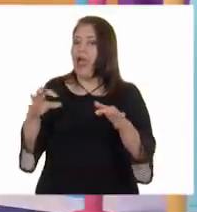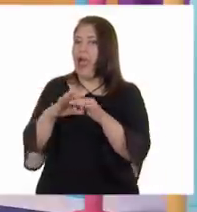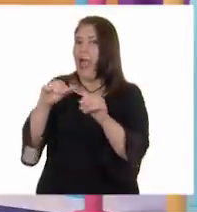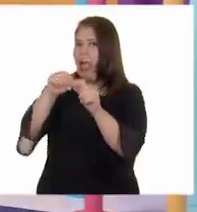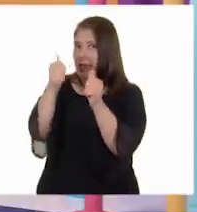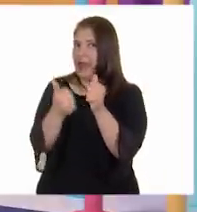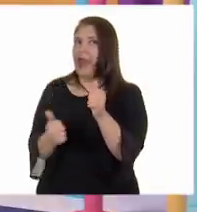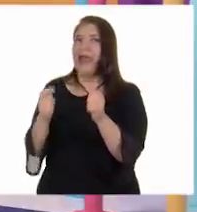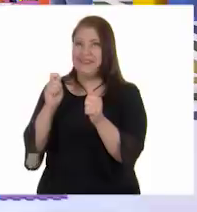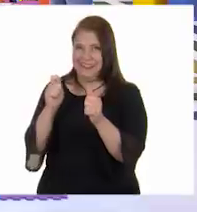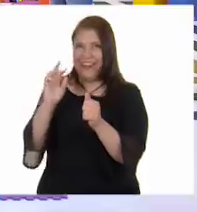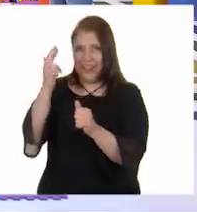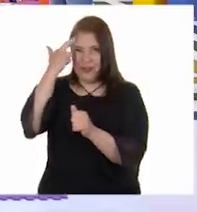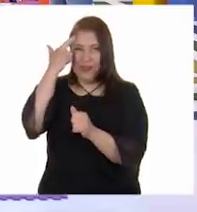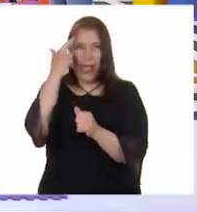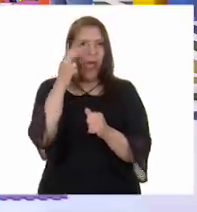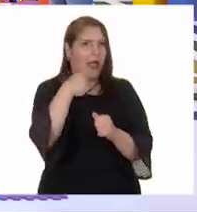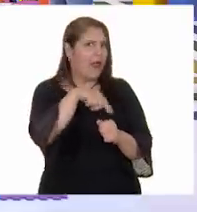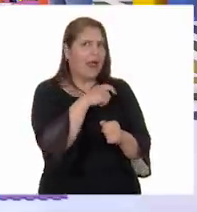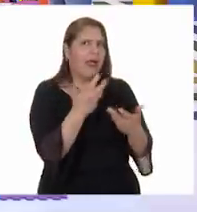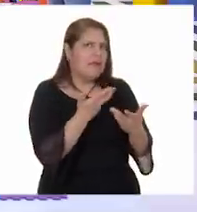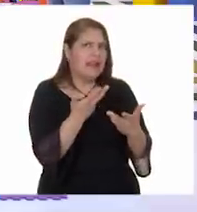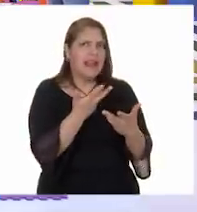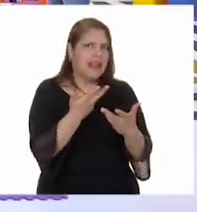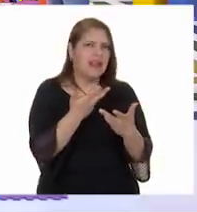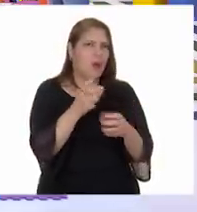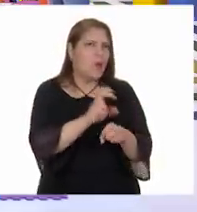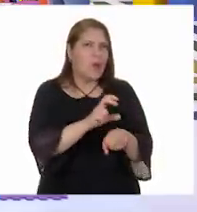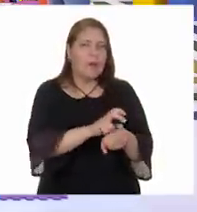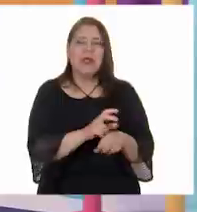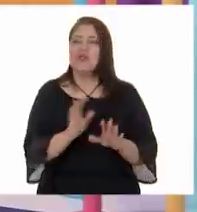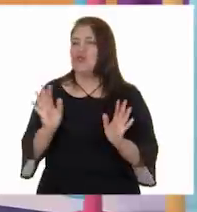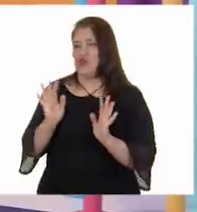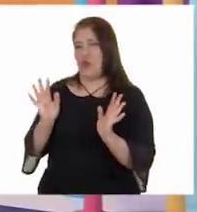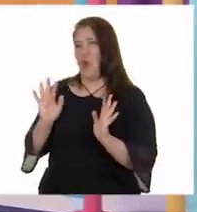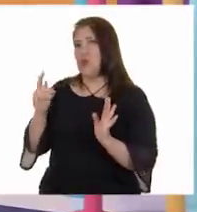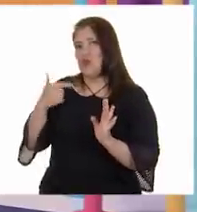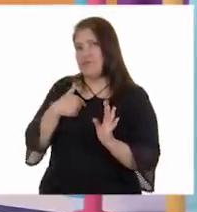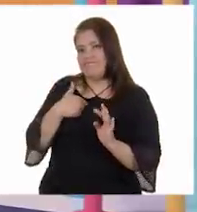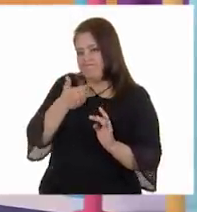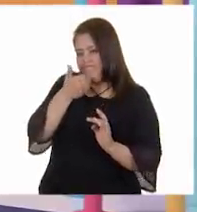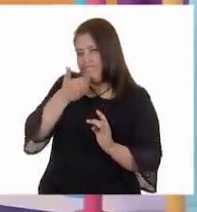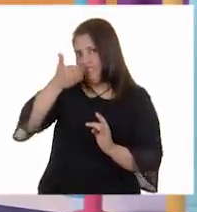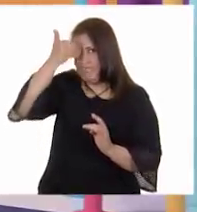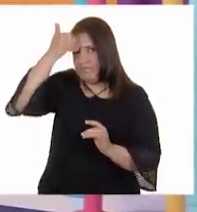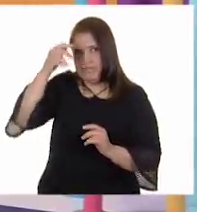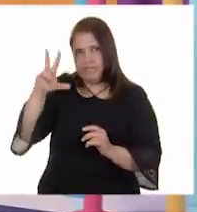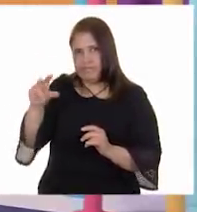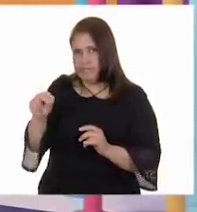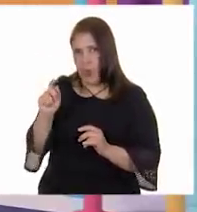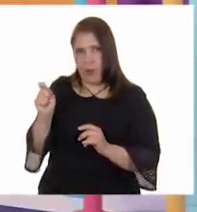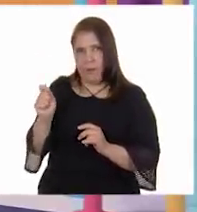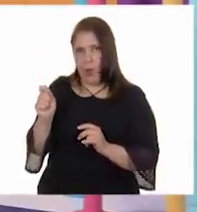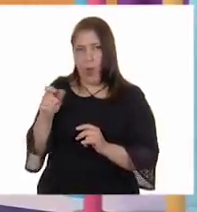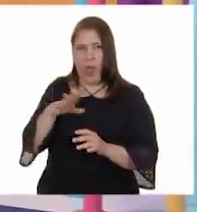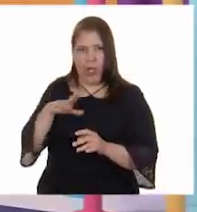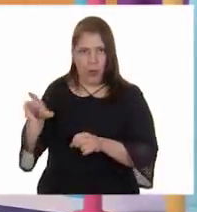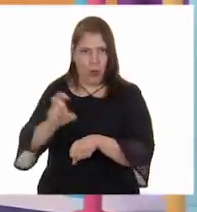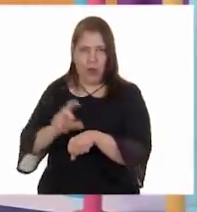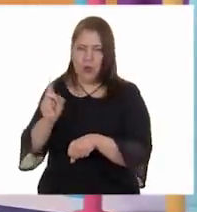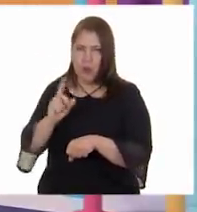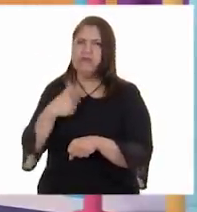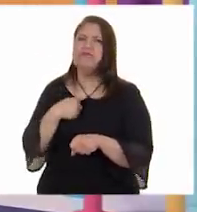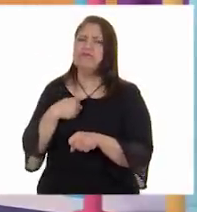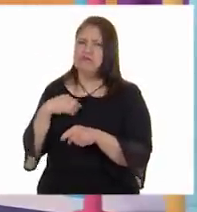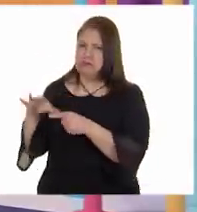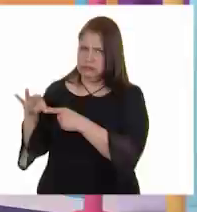mezclas. Vamos a hacer algo con los huevos para hacer... No, como yo no soy muy especialista en ese tema, te traje una invitada. ¡Ah, qué